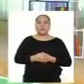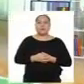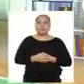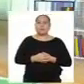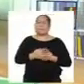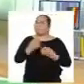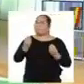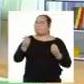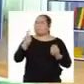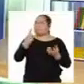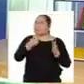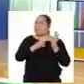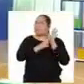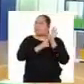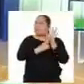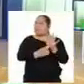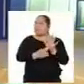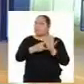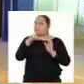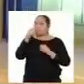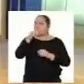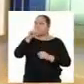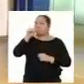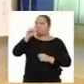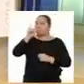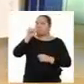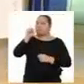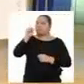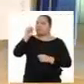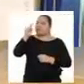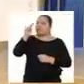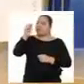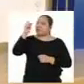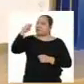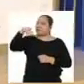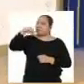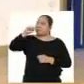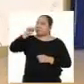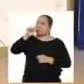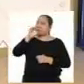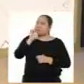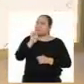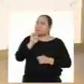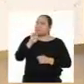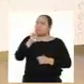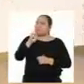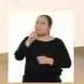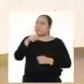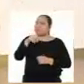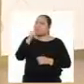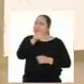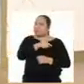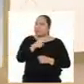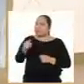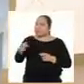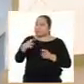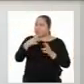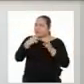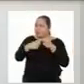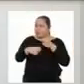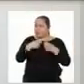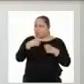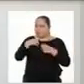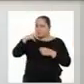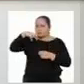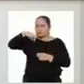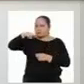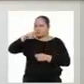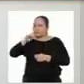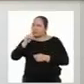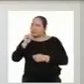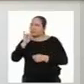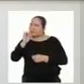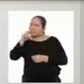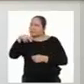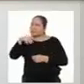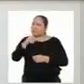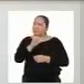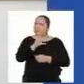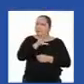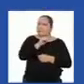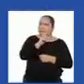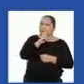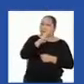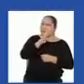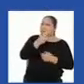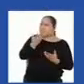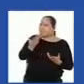¿Y cómo representaríamos el sistema de ecuaciones de la situación planteadas sobre las proteínas y los carbohidratos? Lo haríamos de la siguiente